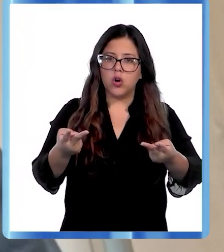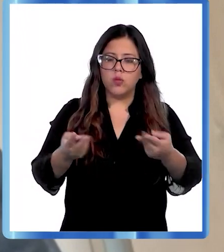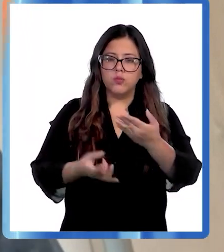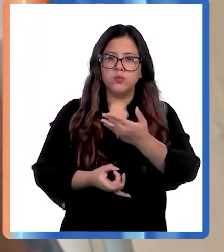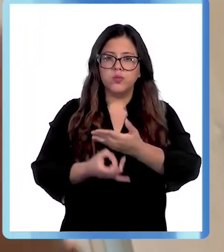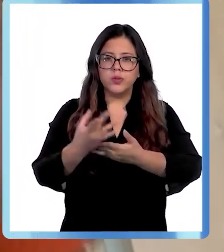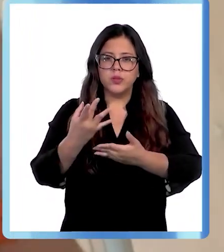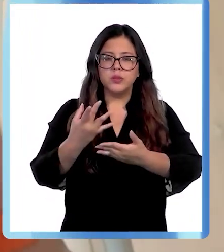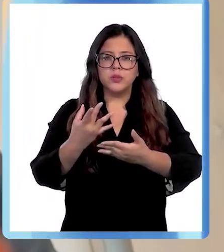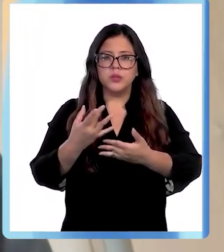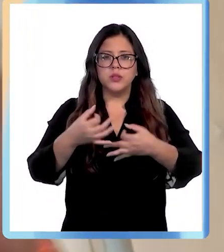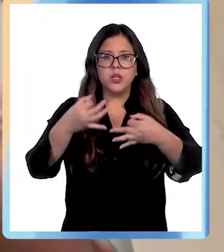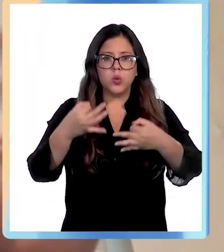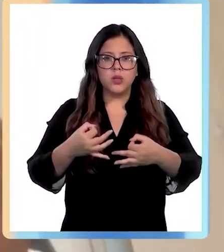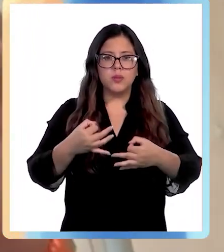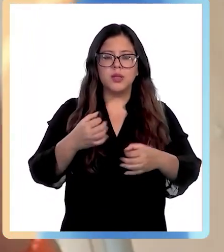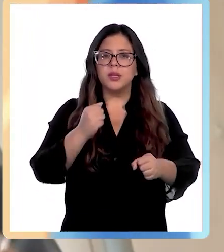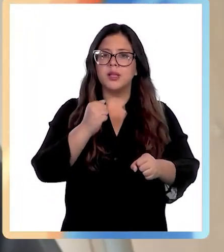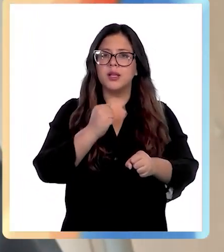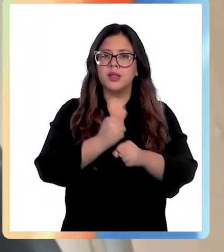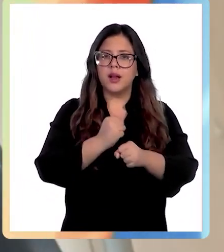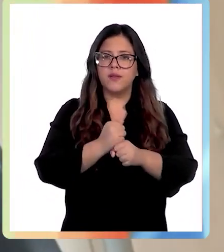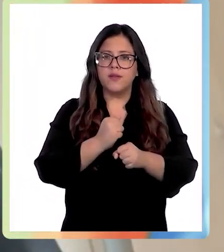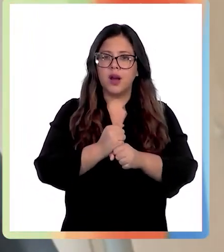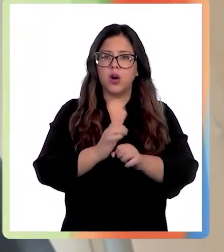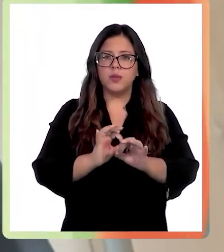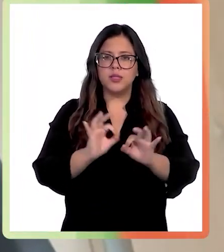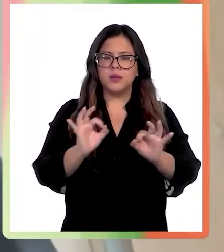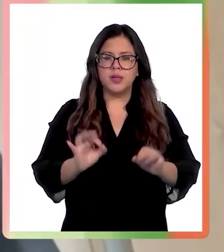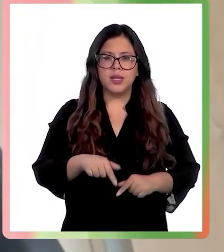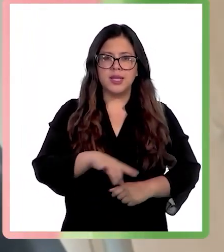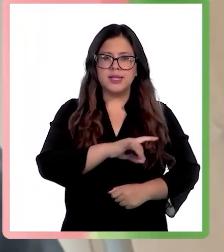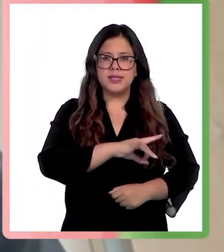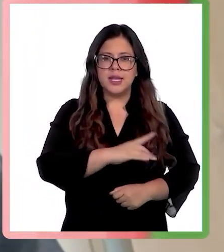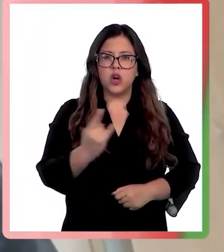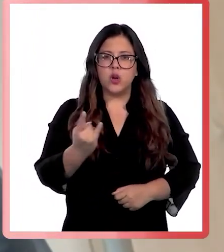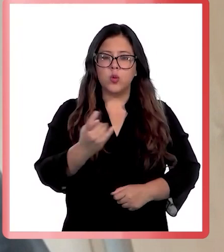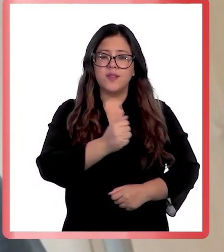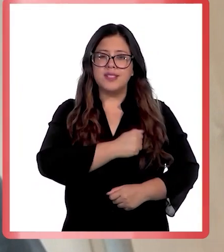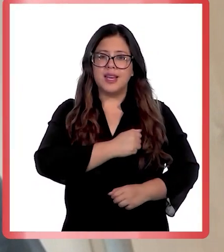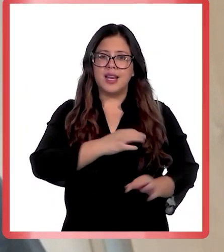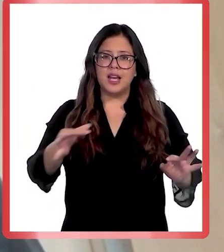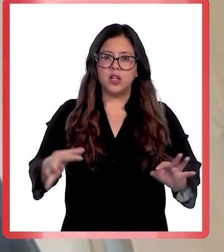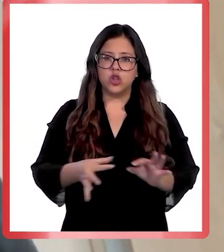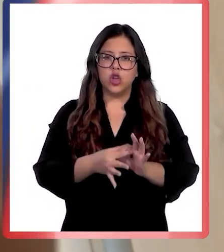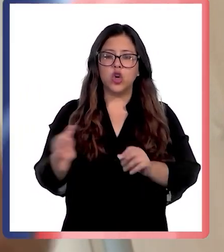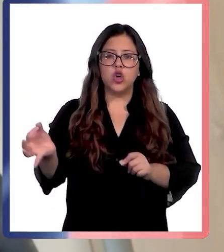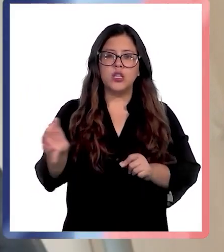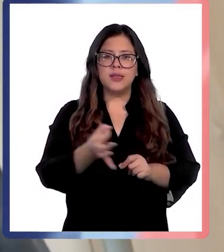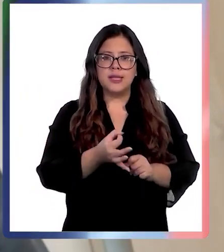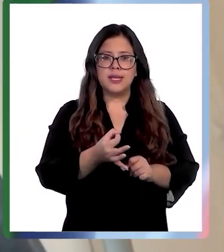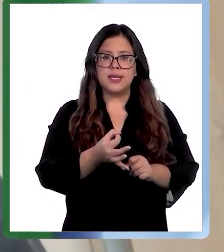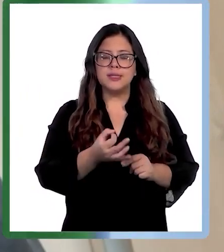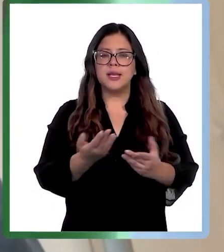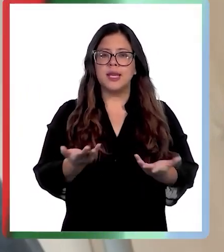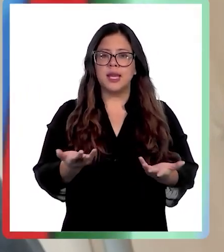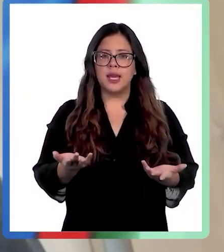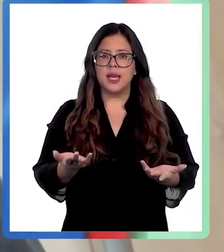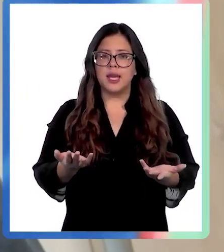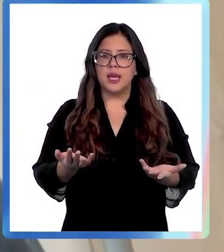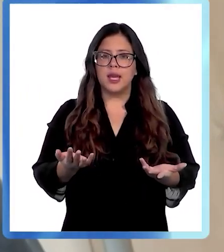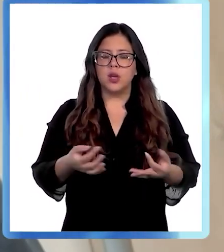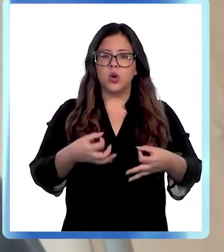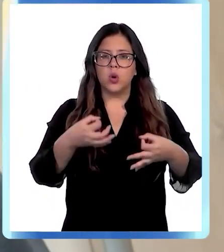efectivamente, trabajando en el área de Latinoamérica y sobre todo en Chile con la Universidad Católica, habló acerca del incremento